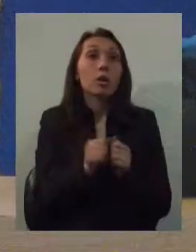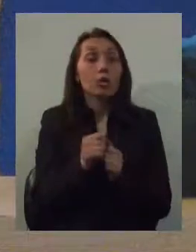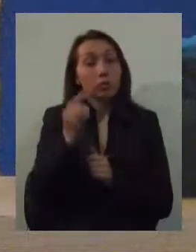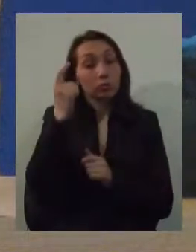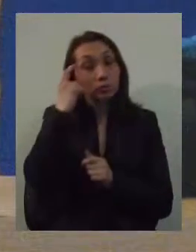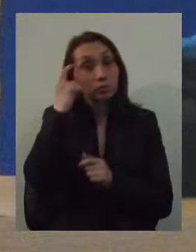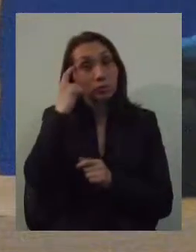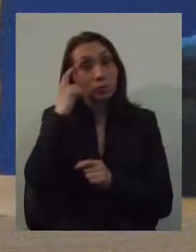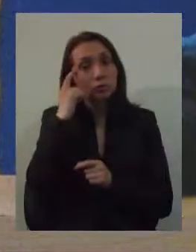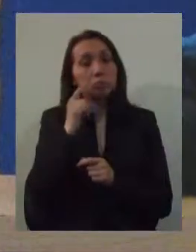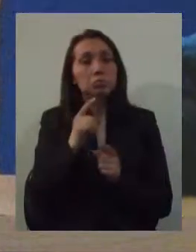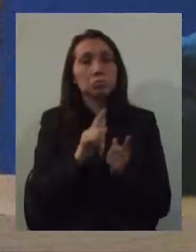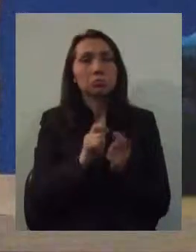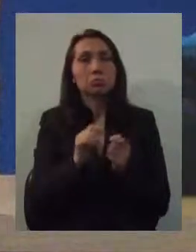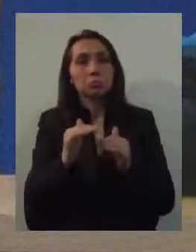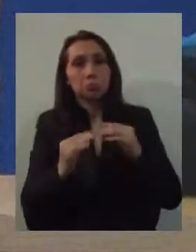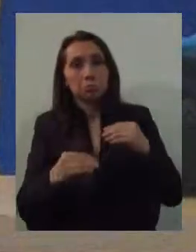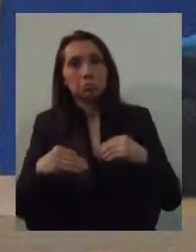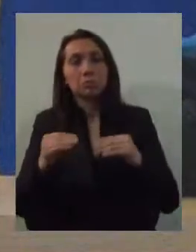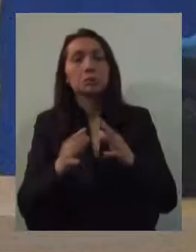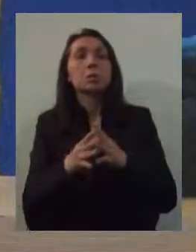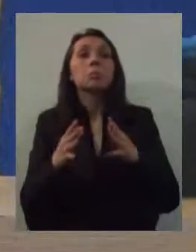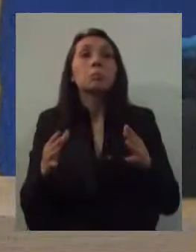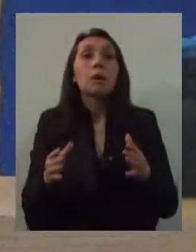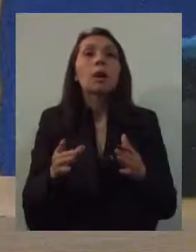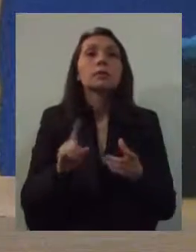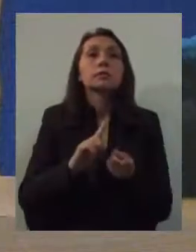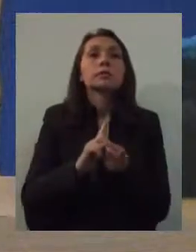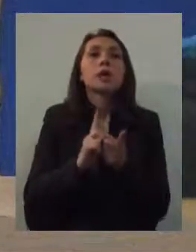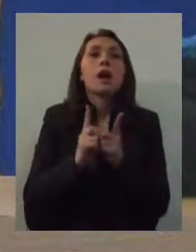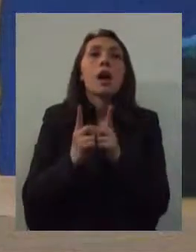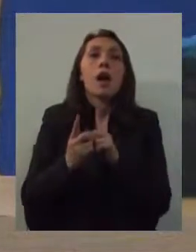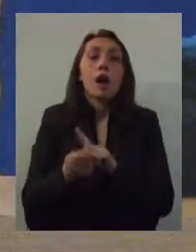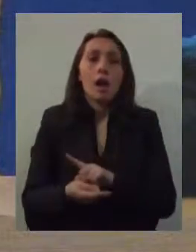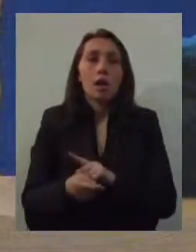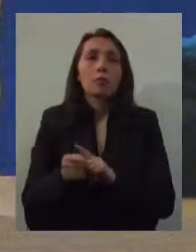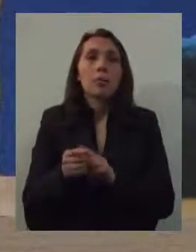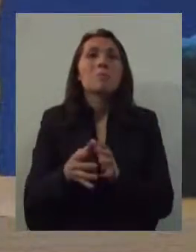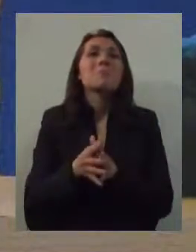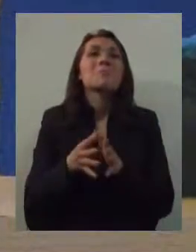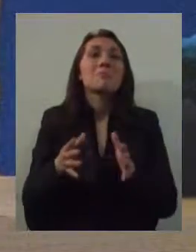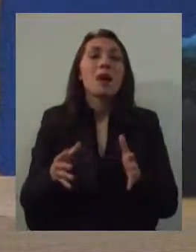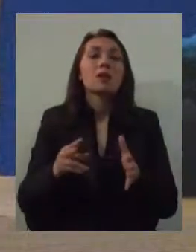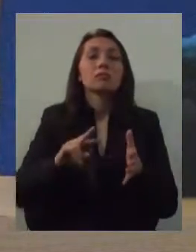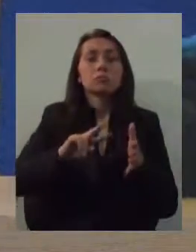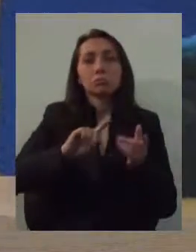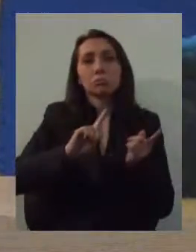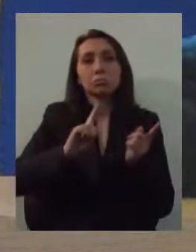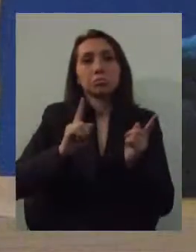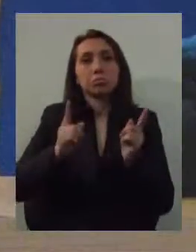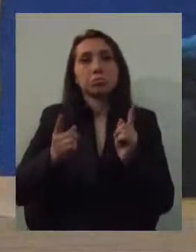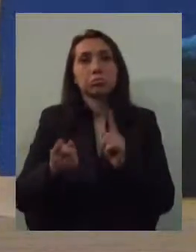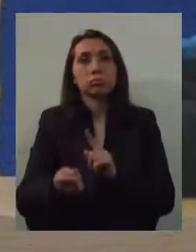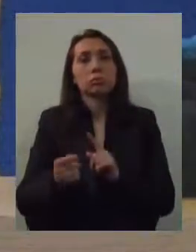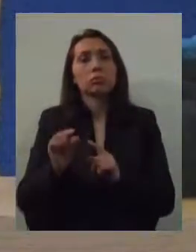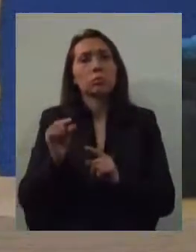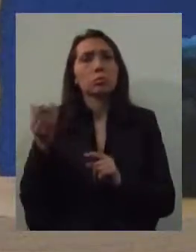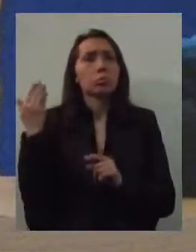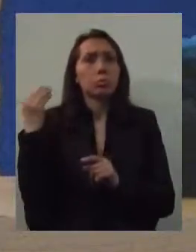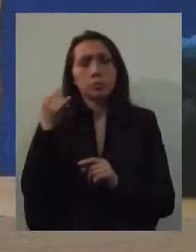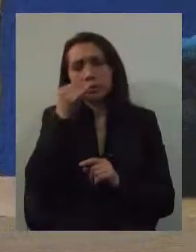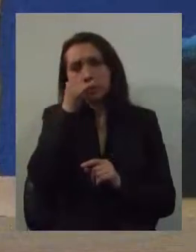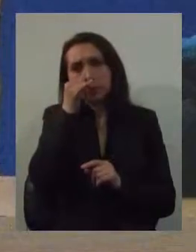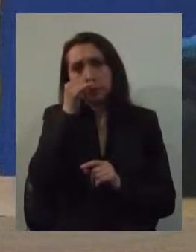conciencia de que se van flexibilizando cada vez más, que van cambiando, que va siendo cada vez más mutable. Fíjense ustedes, hace poco